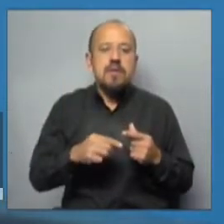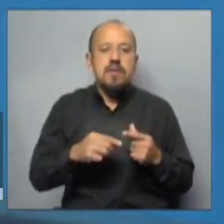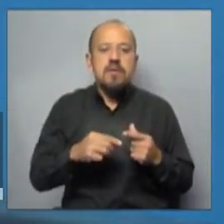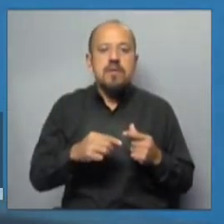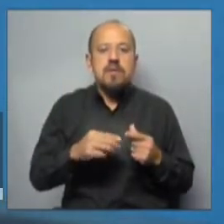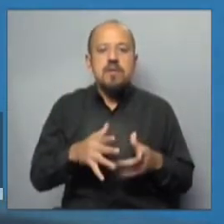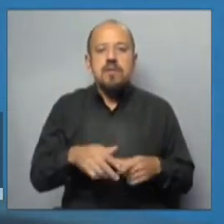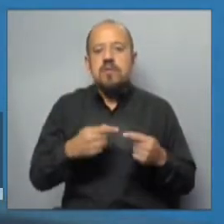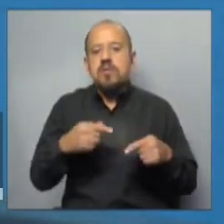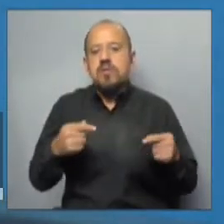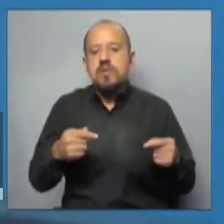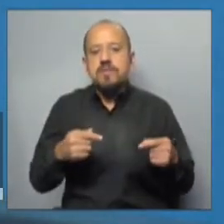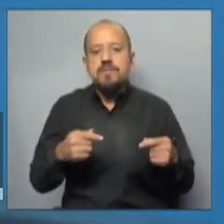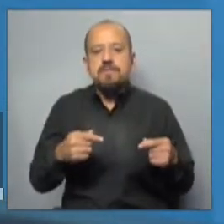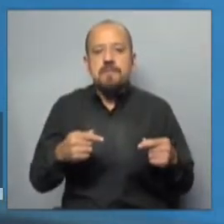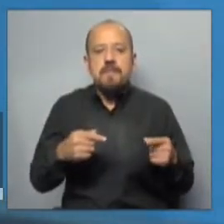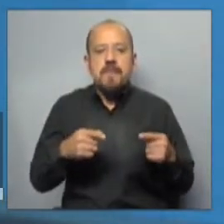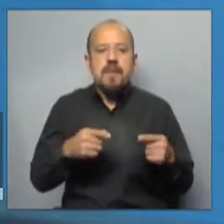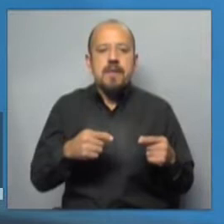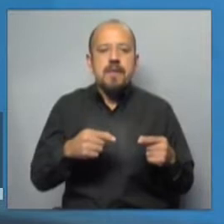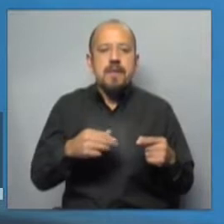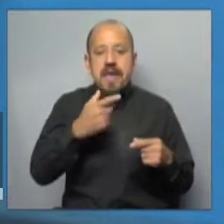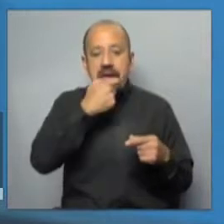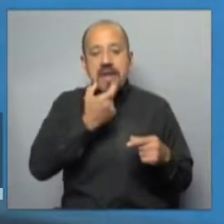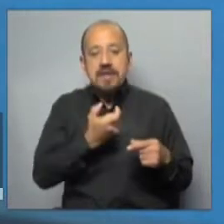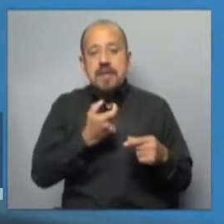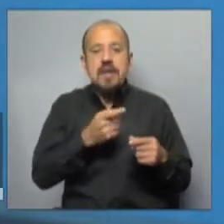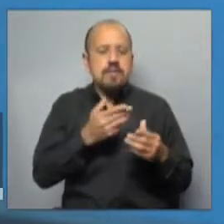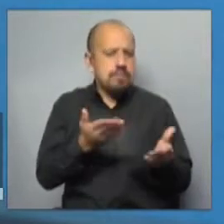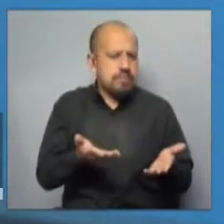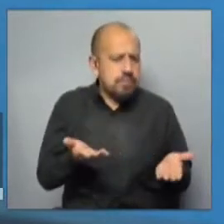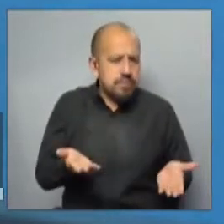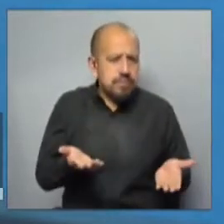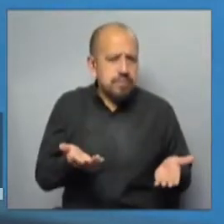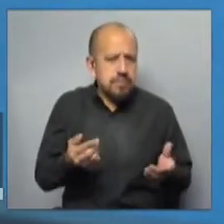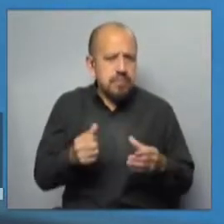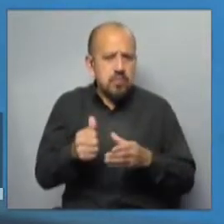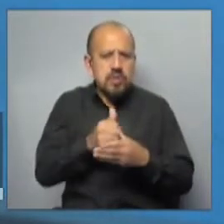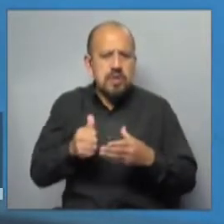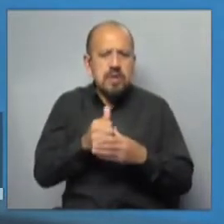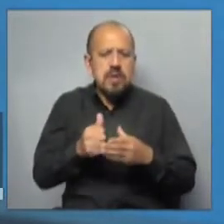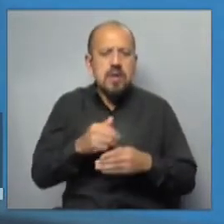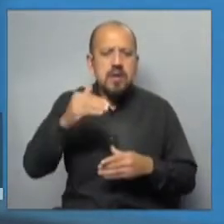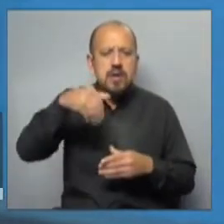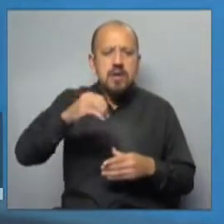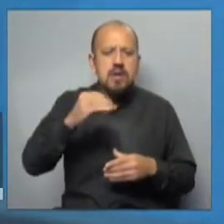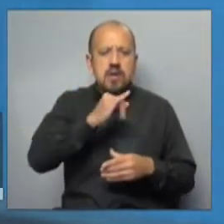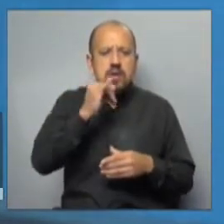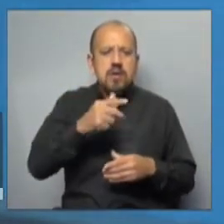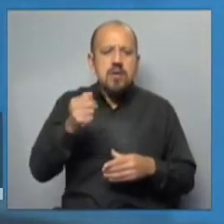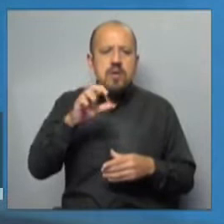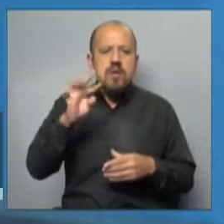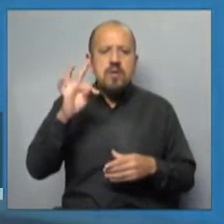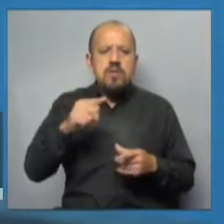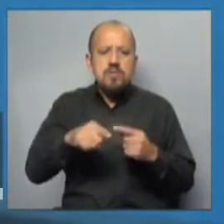cosas como que einstein y sería autista mozart primero que los diagnósticos no se